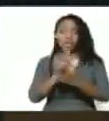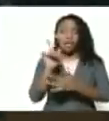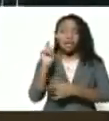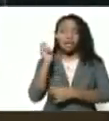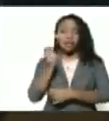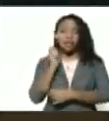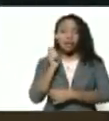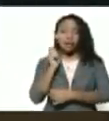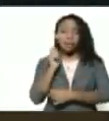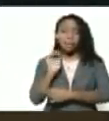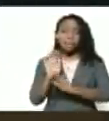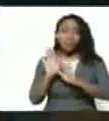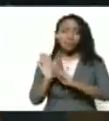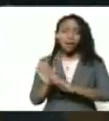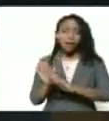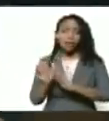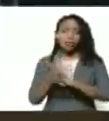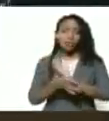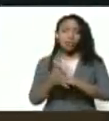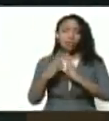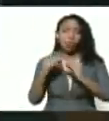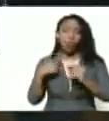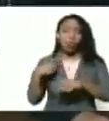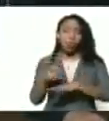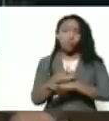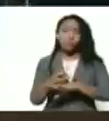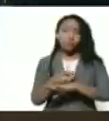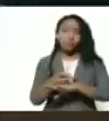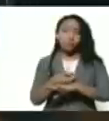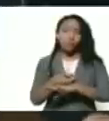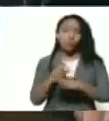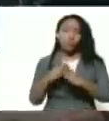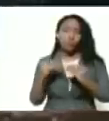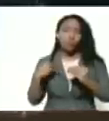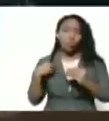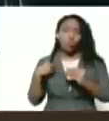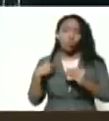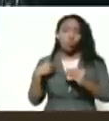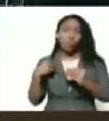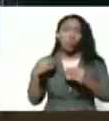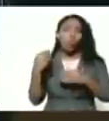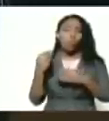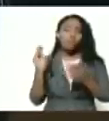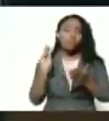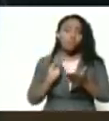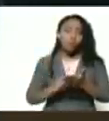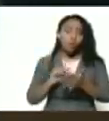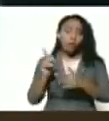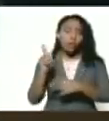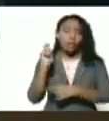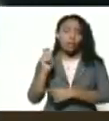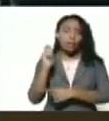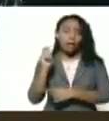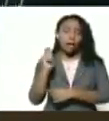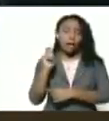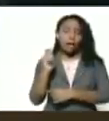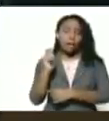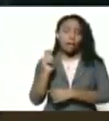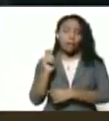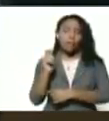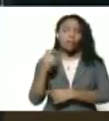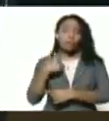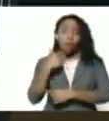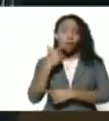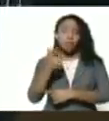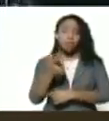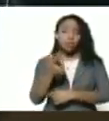para ayudar, para apoyar. Creo que también todos los gobernadores, todos los alcaldes, todos tenemos que ponernos para esta tarea, porque usted lo ha dicho hoy y así lo